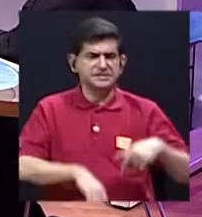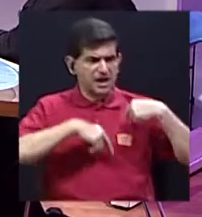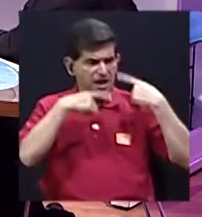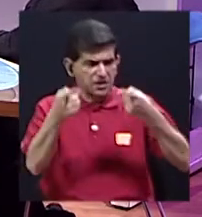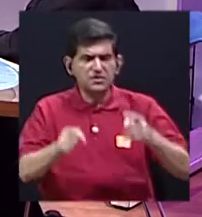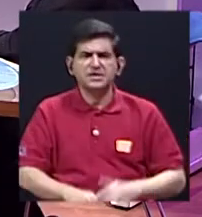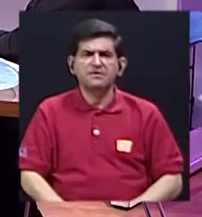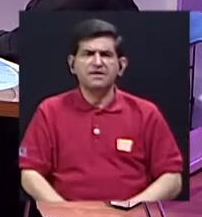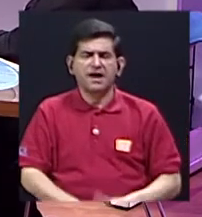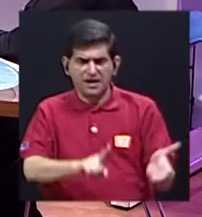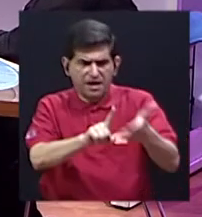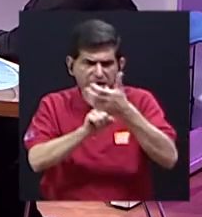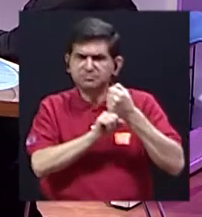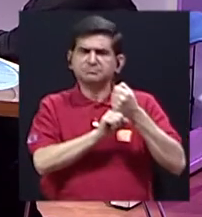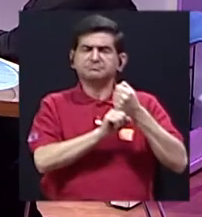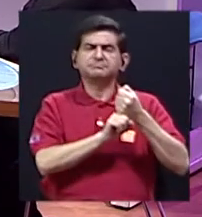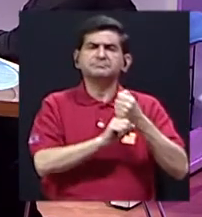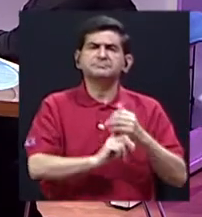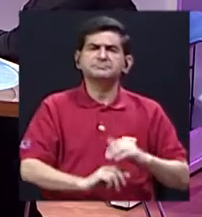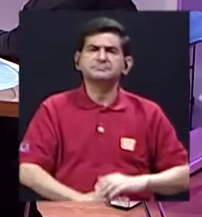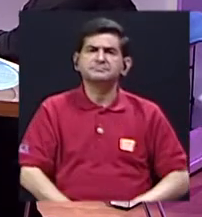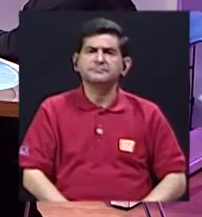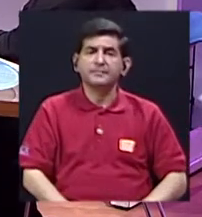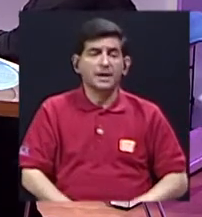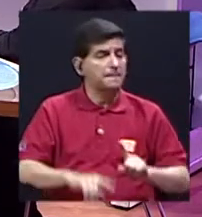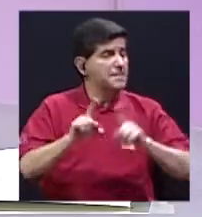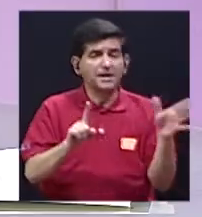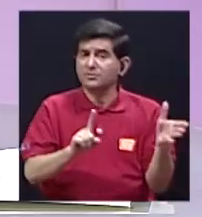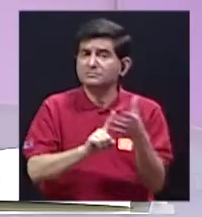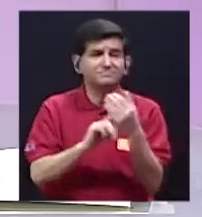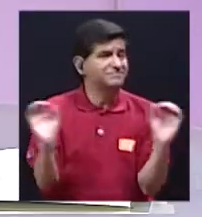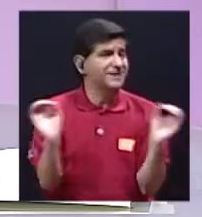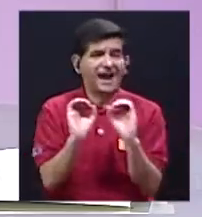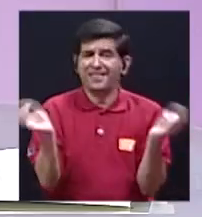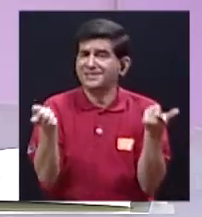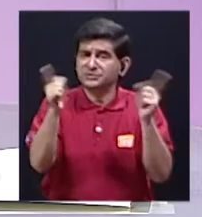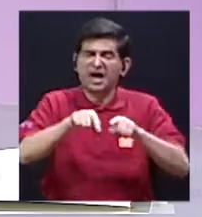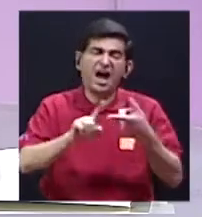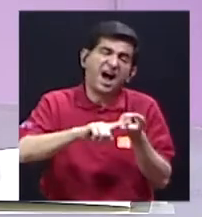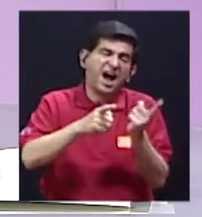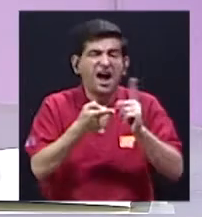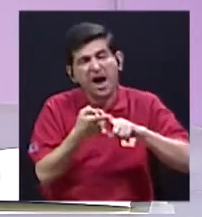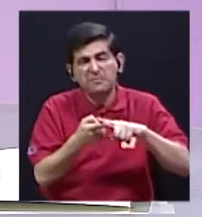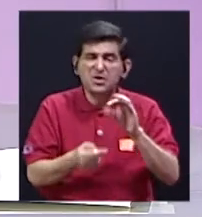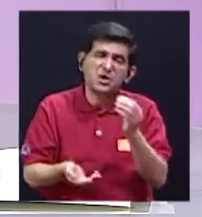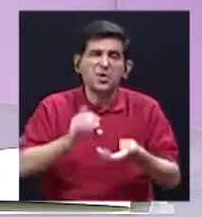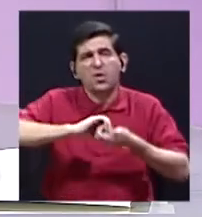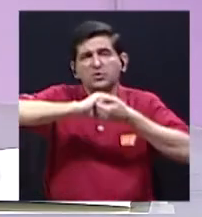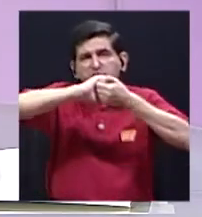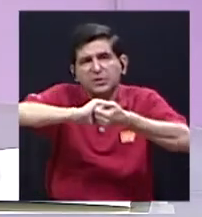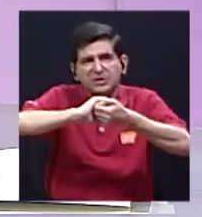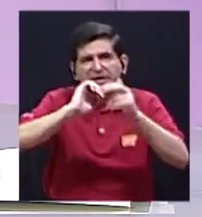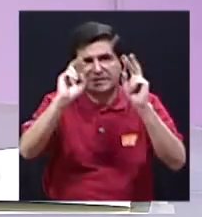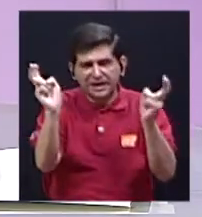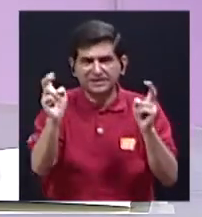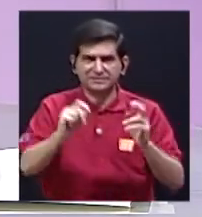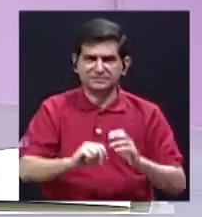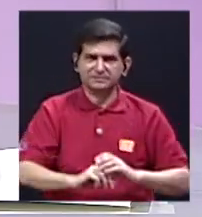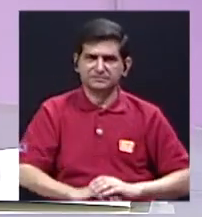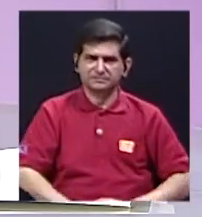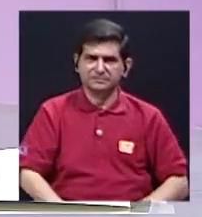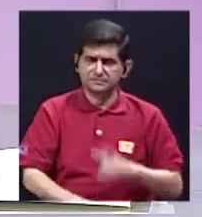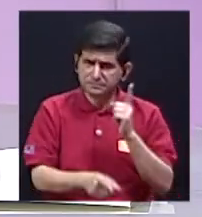apremio corporal y no la tienen porque es amigo por solidaridad por lo que sea y